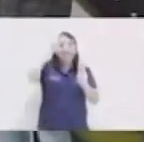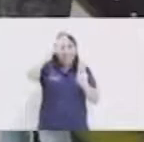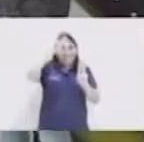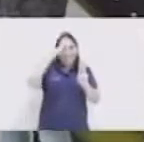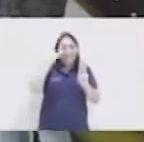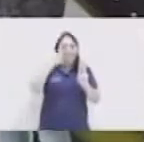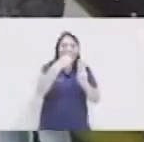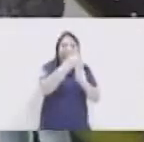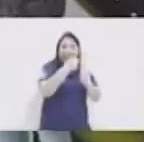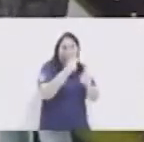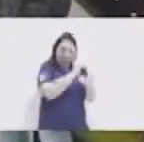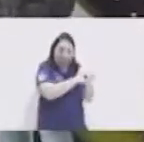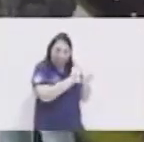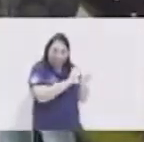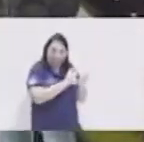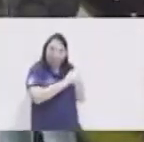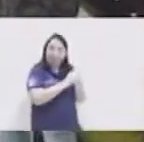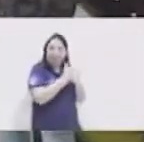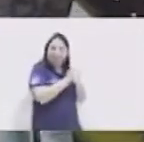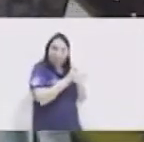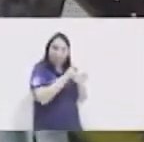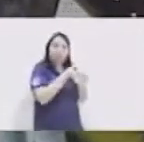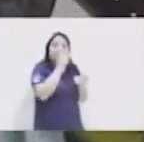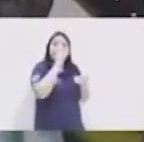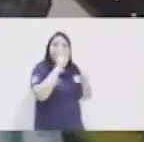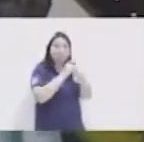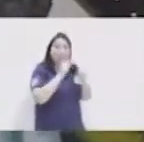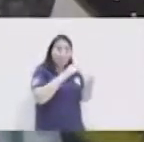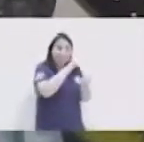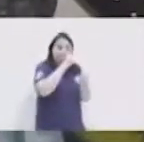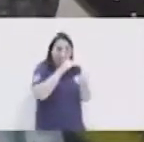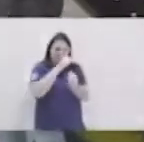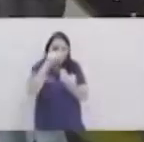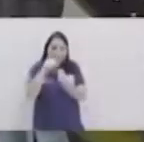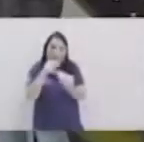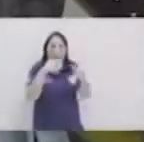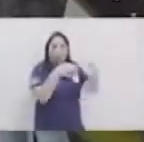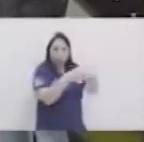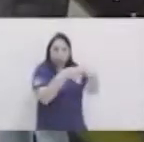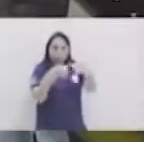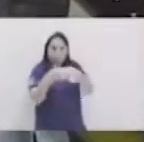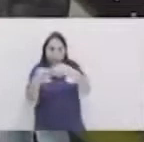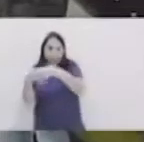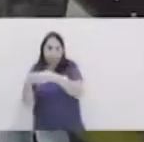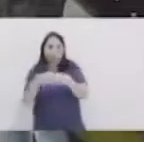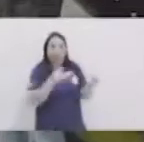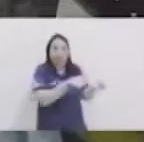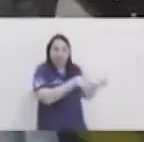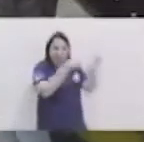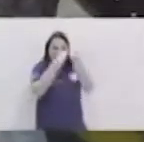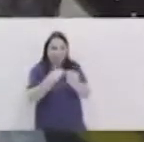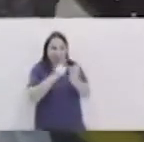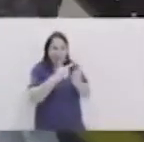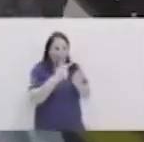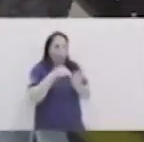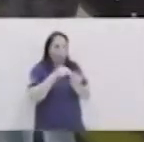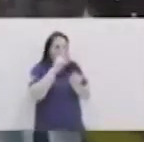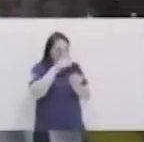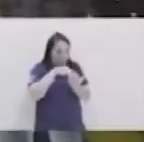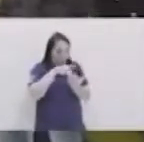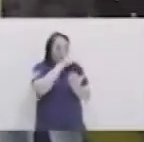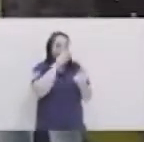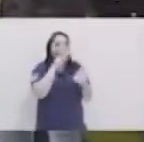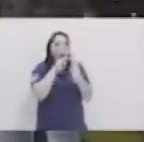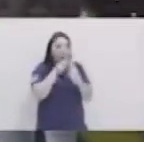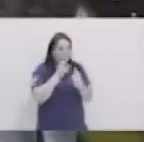que podría ser ya sea físicamente o también en digital, ¿verdad? Para que pueda durar un poquito más. Así es, y eso fue lo que buscaron esas